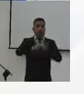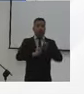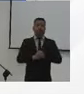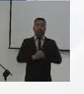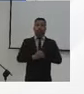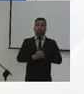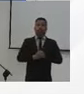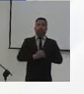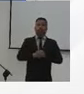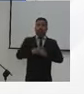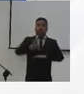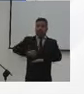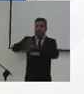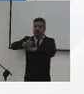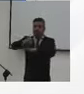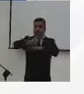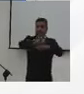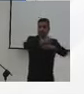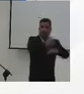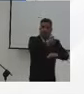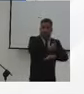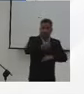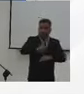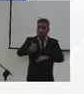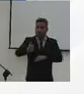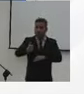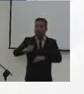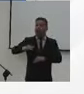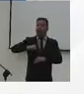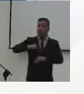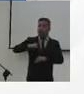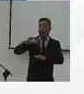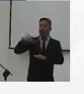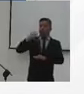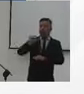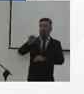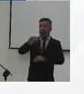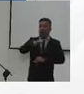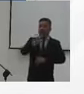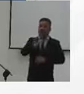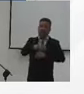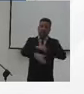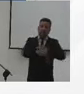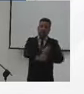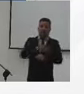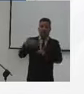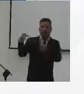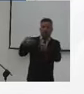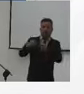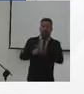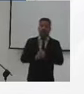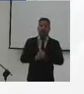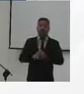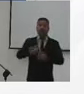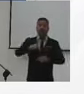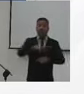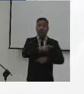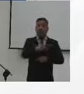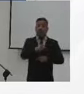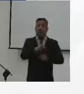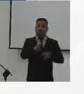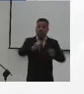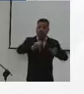que cada una de las direcciones tendrá, y eso lo explicará nuestra querida viceministra en unos minutos, tendrá